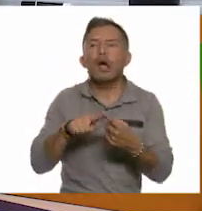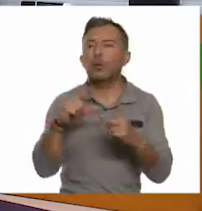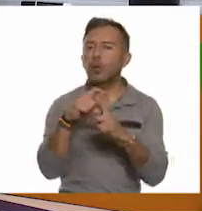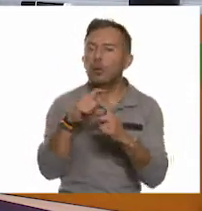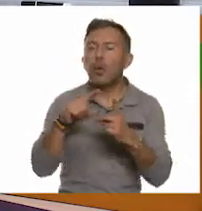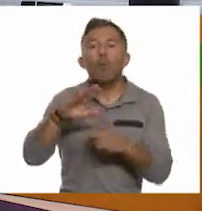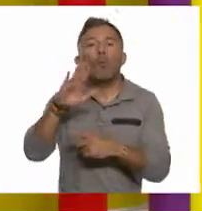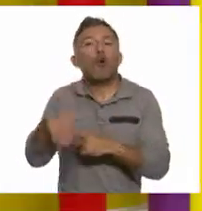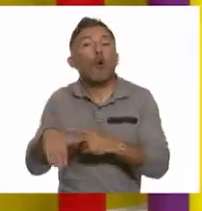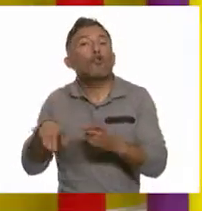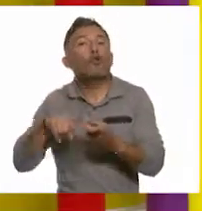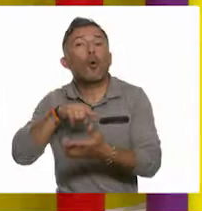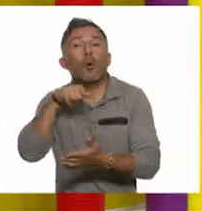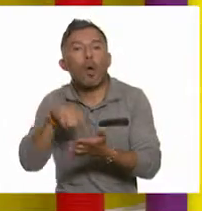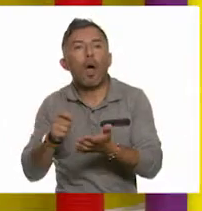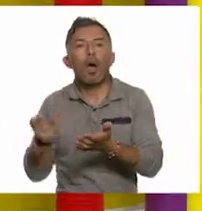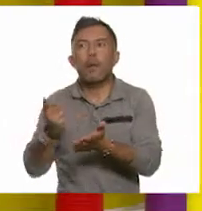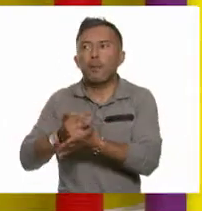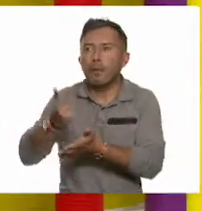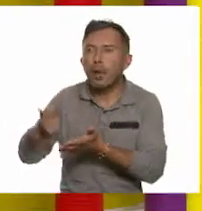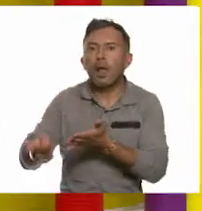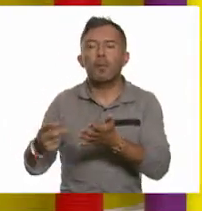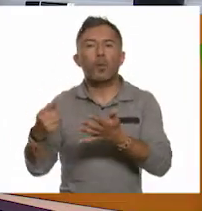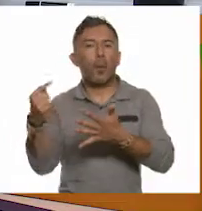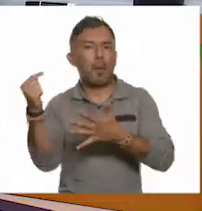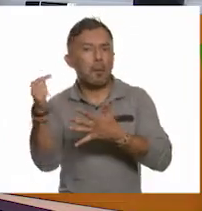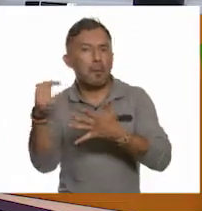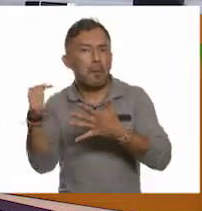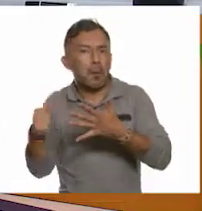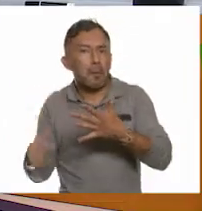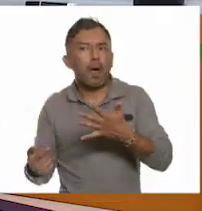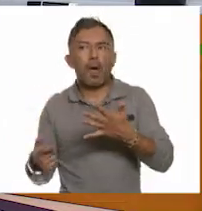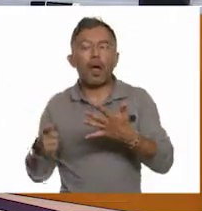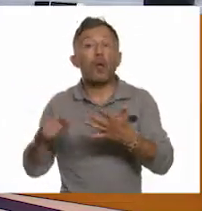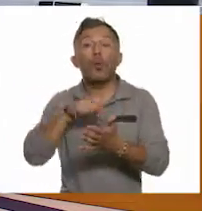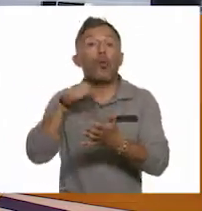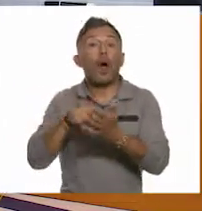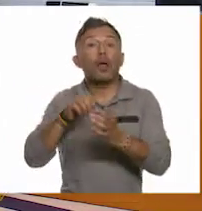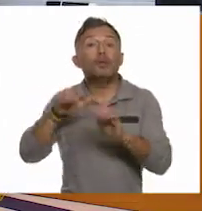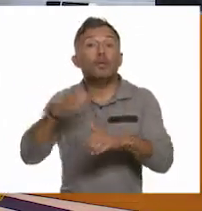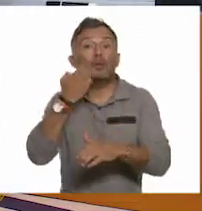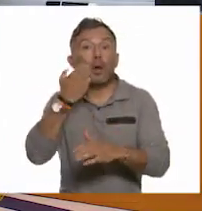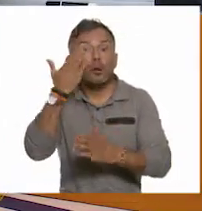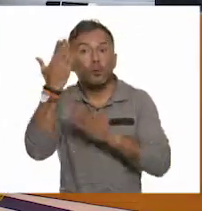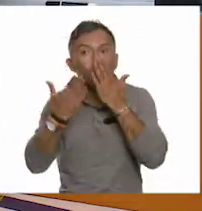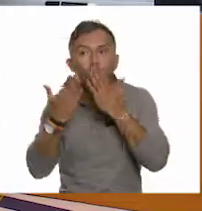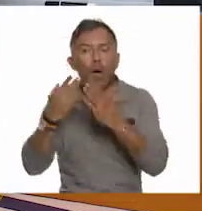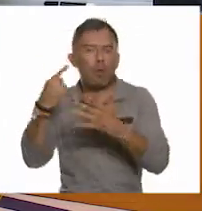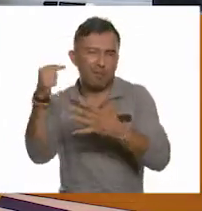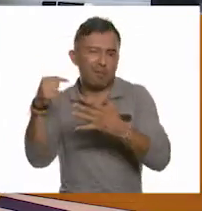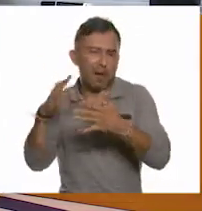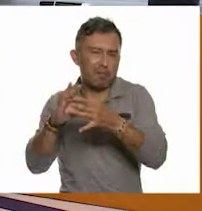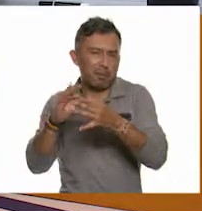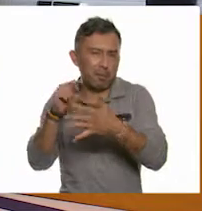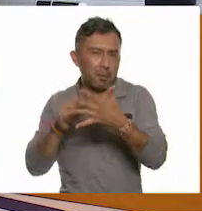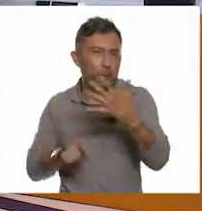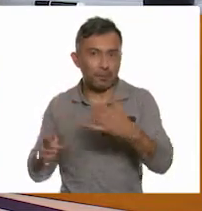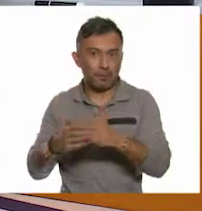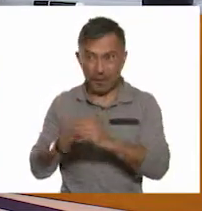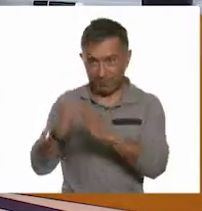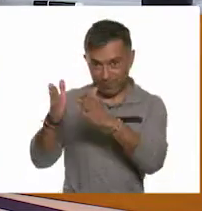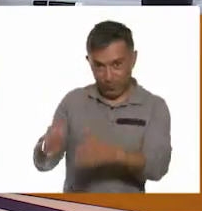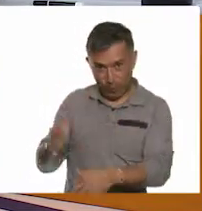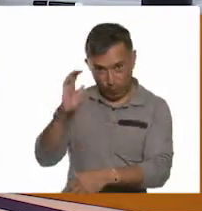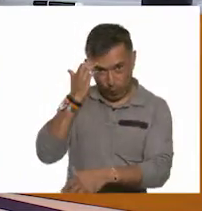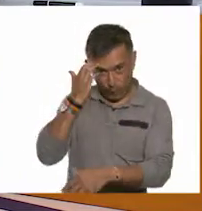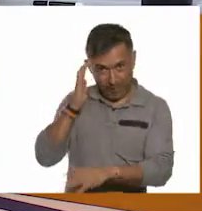sus estudió? viajes, sus premios, ¿no? Sí. Sus premios, dónde estudió, sí es cierto, tienes razón. Muchas cosas. Ahora sí. ¿Están